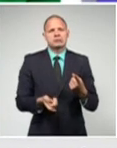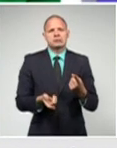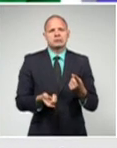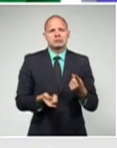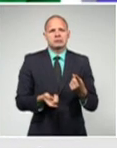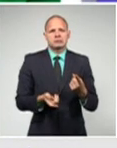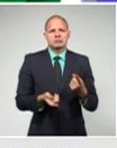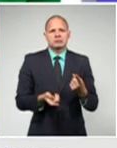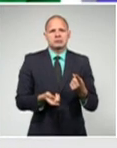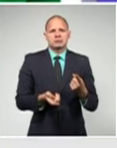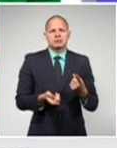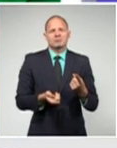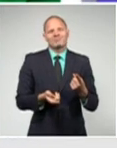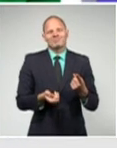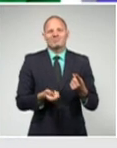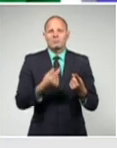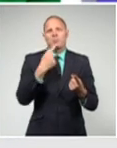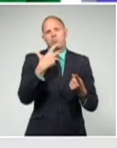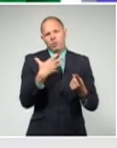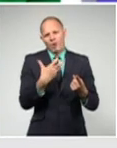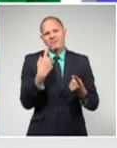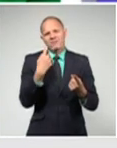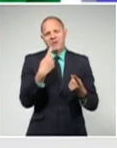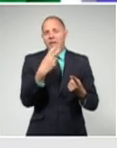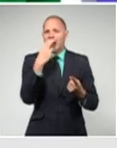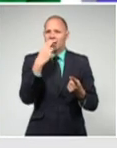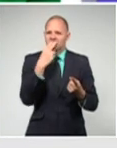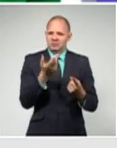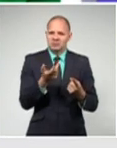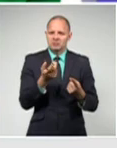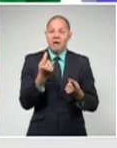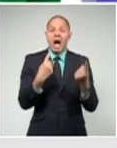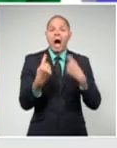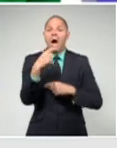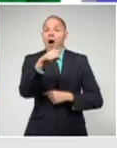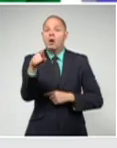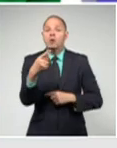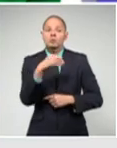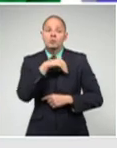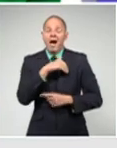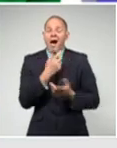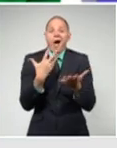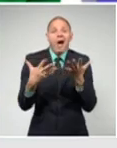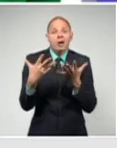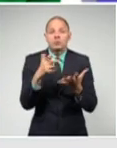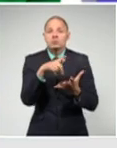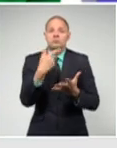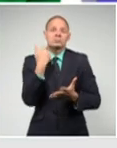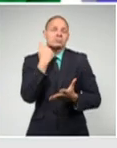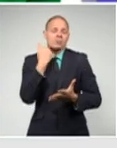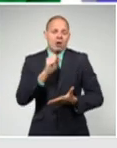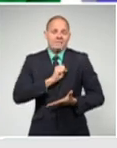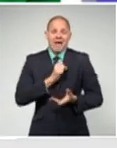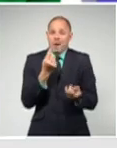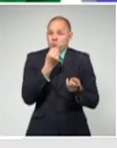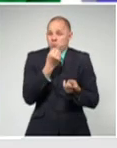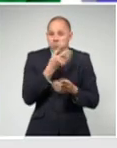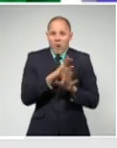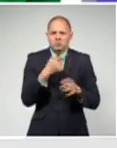el asistir tempranamente al médico ante el primer síntoma, fíjense, y